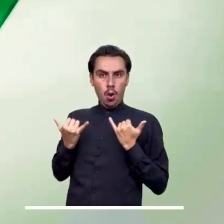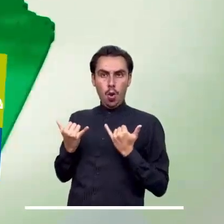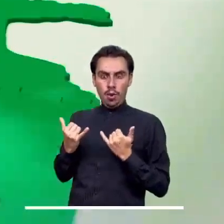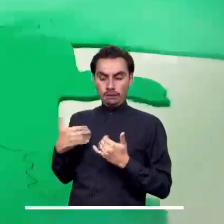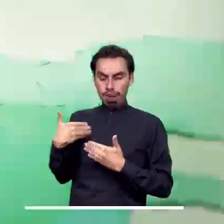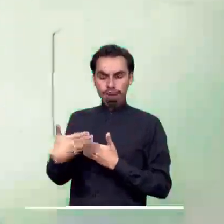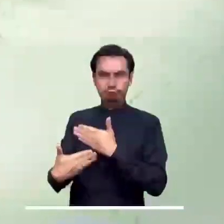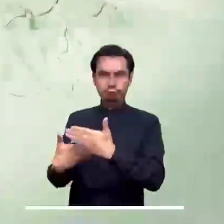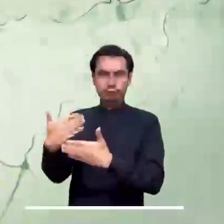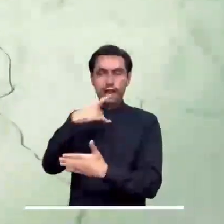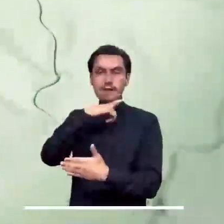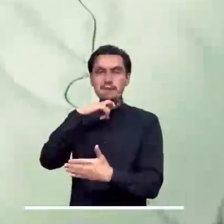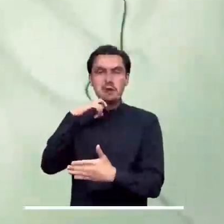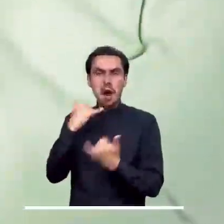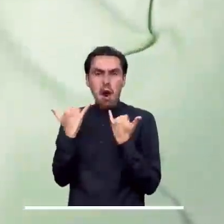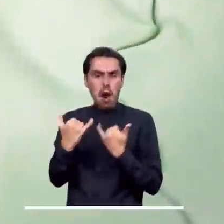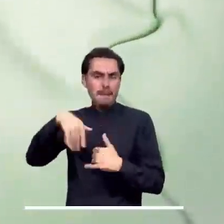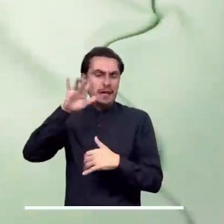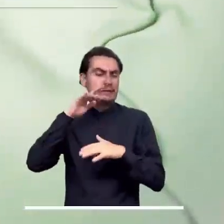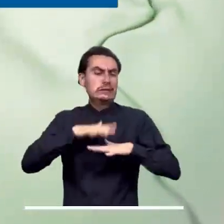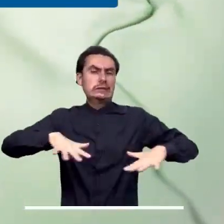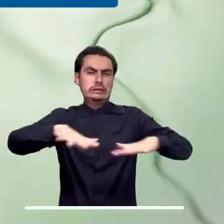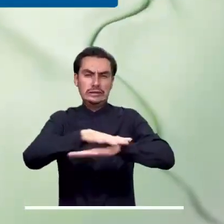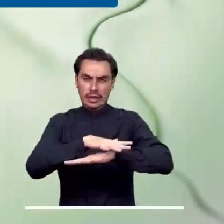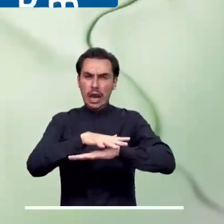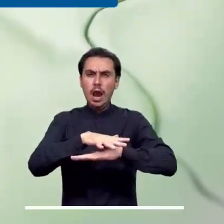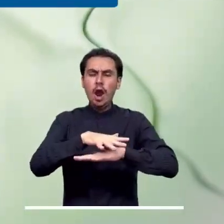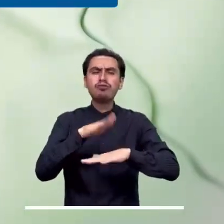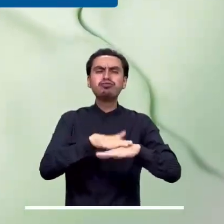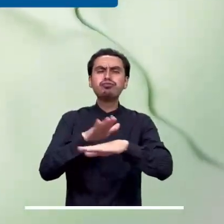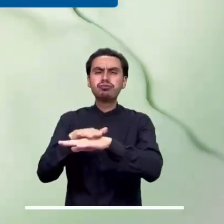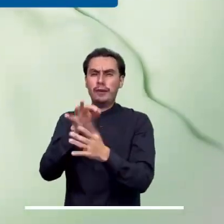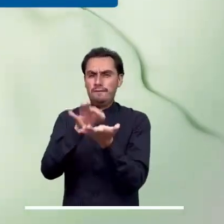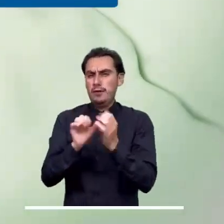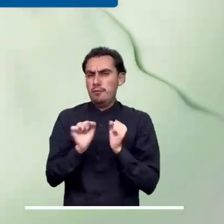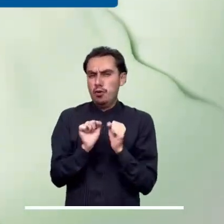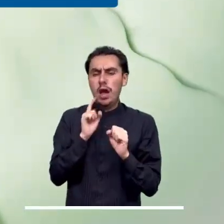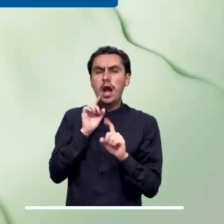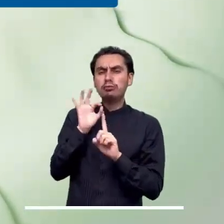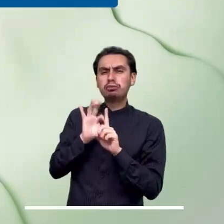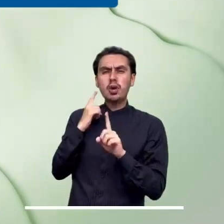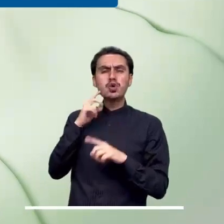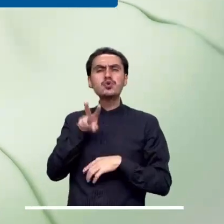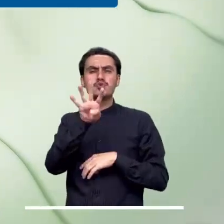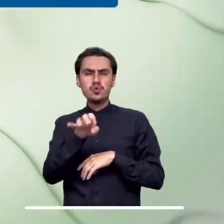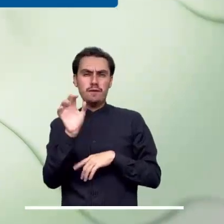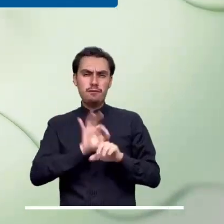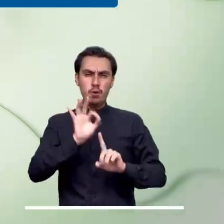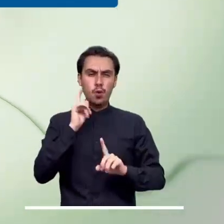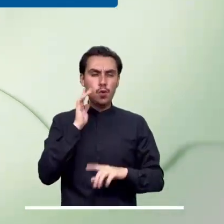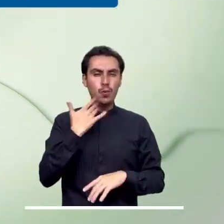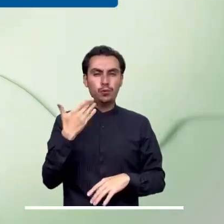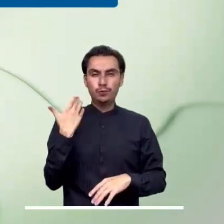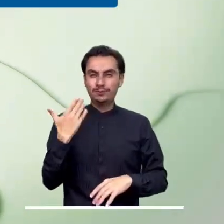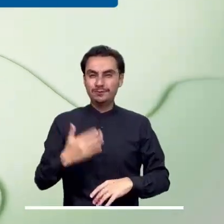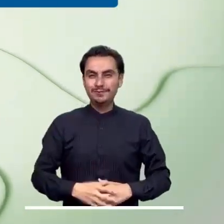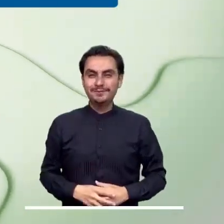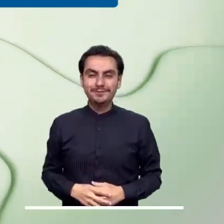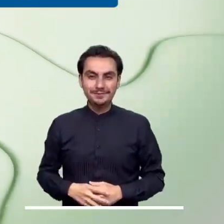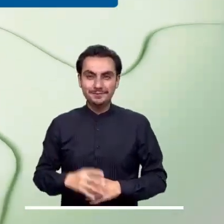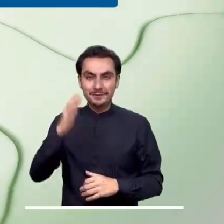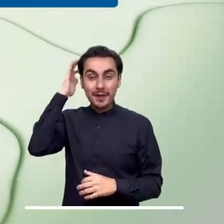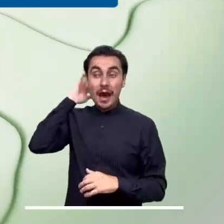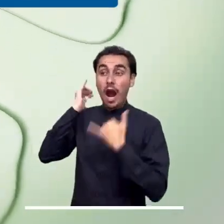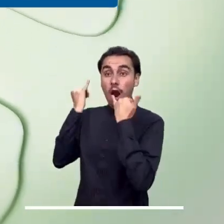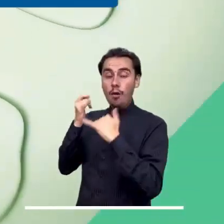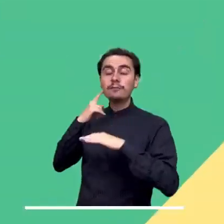entre nubes en la capital del país, por lo cual no se descartan lloviznas o lluvias intermitentes, particularmente al oriente y sur